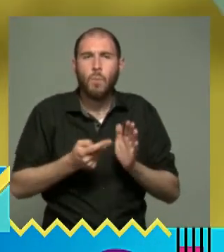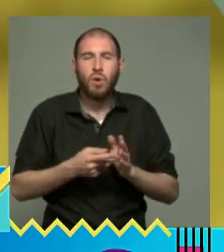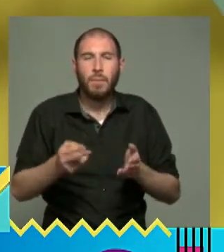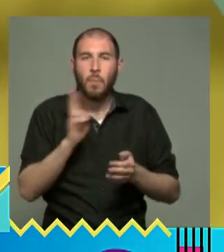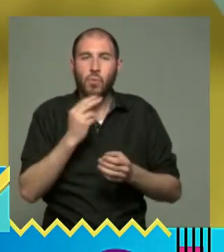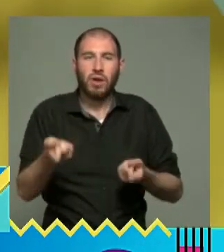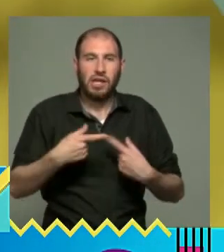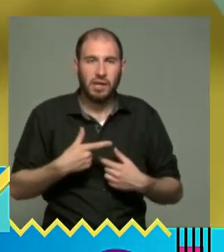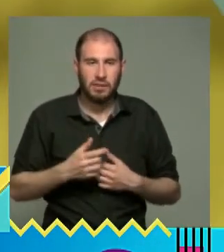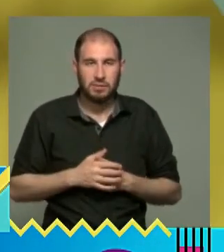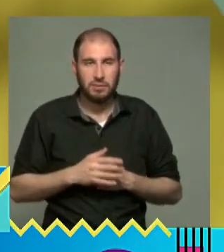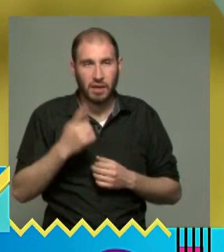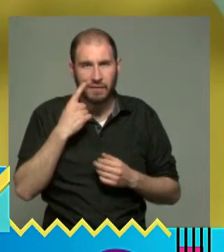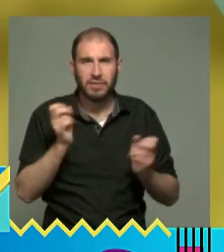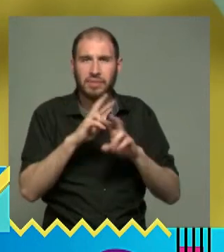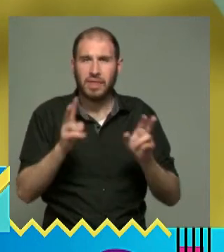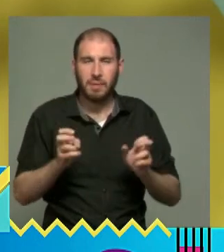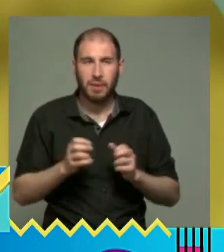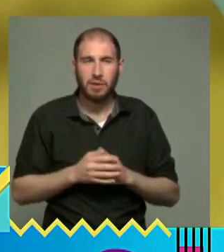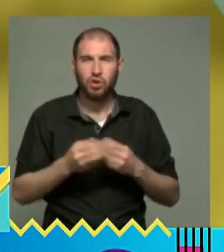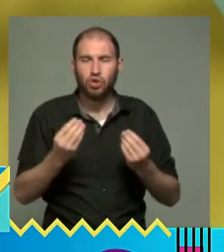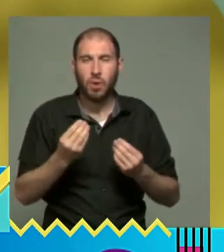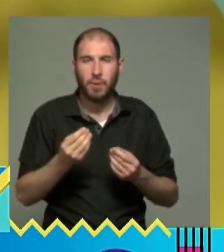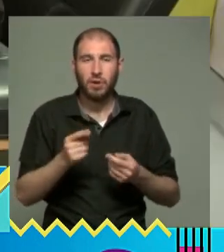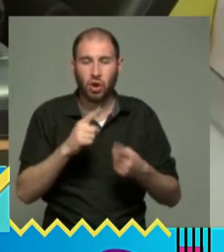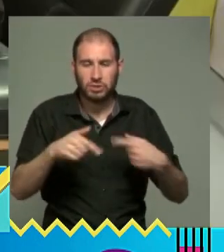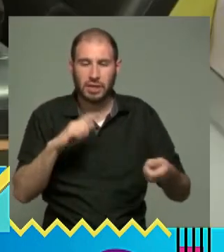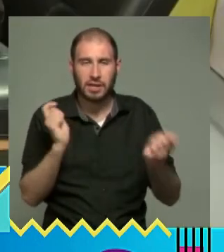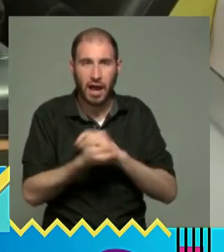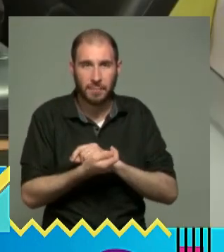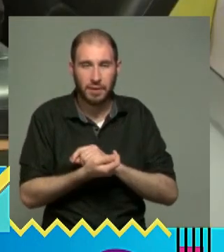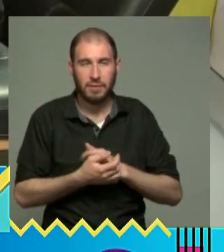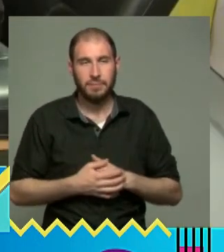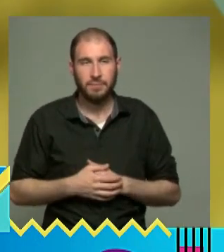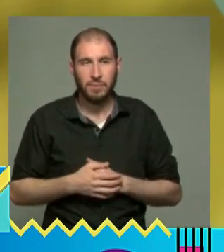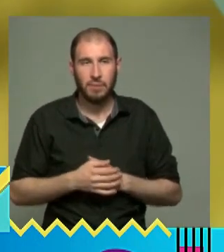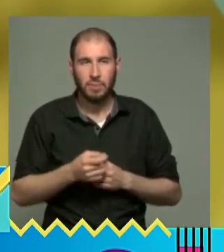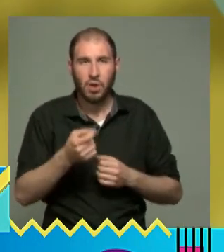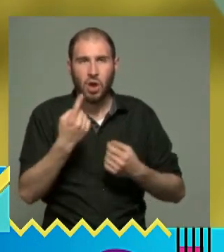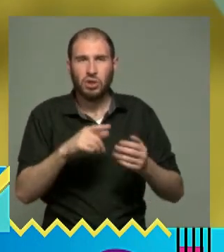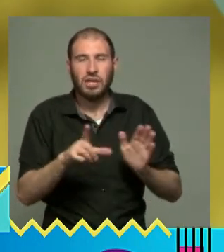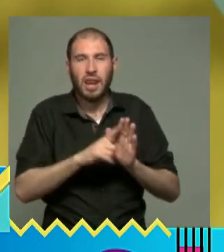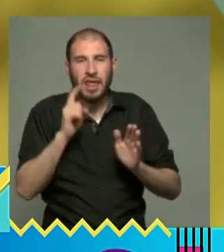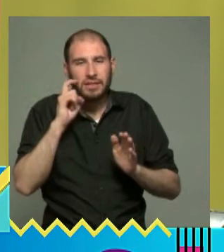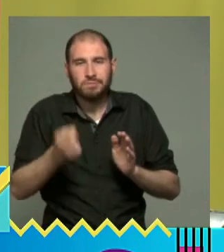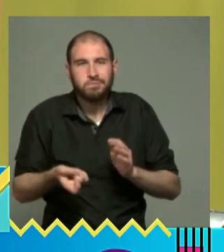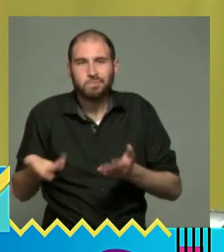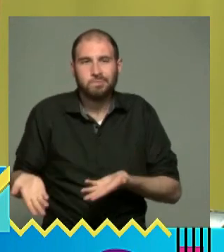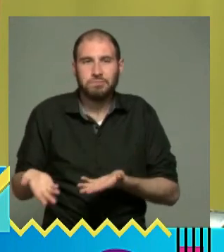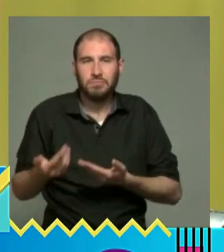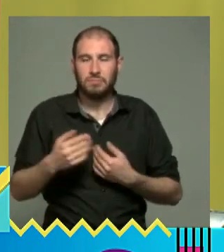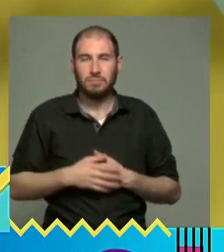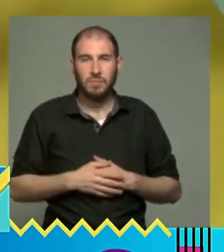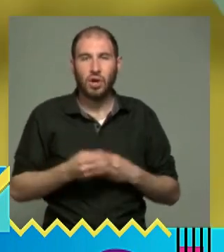las mujeres. A ver, tiene que ver también cómo pensás revertir esto dejando en condición de ilegal una práctica. ¿Me entendés lo que te